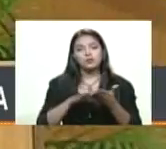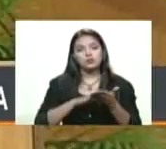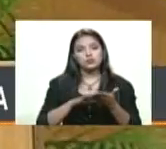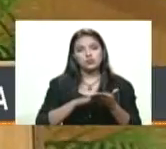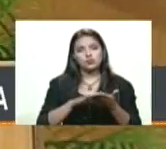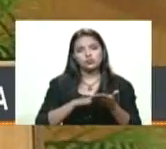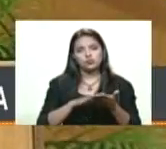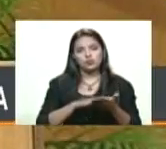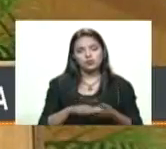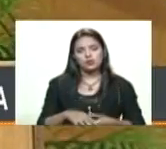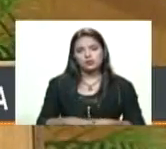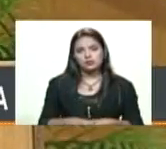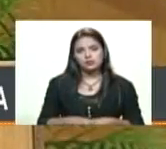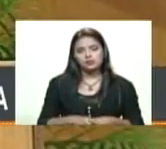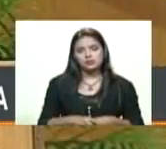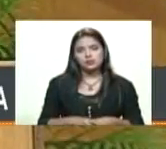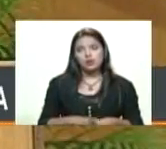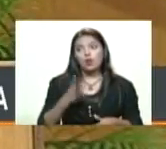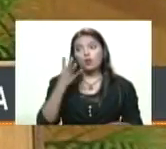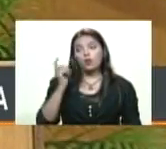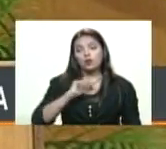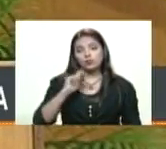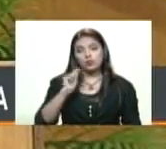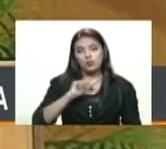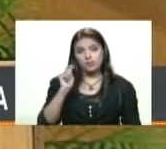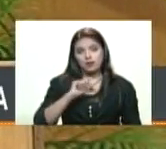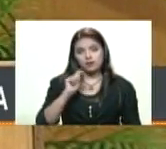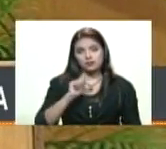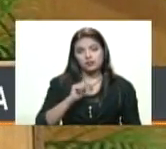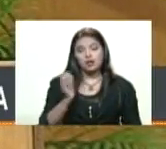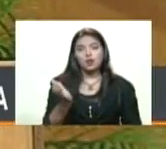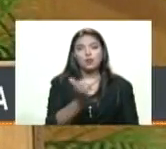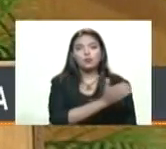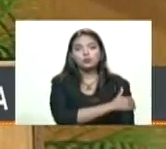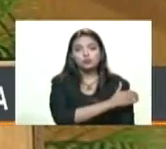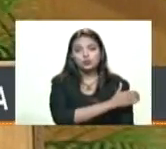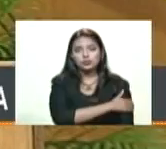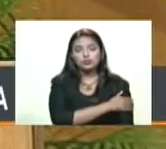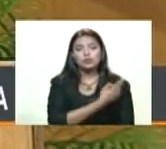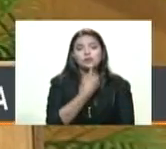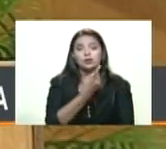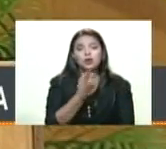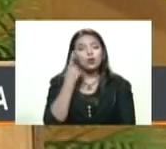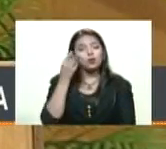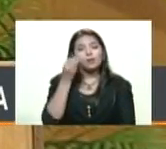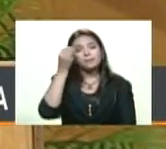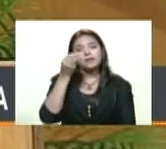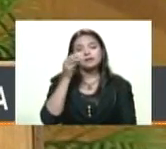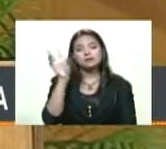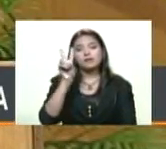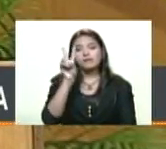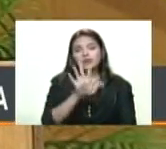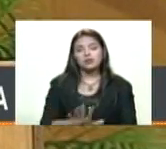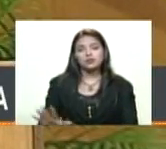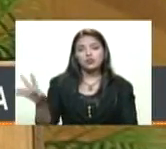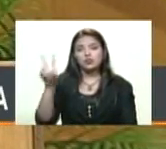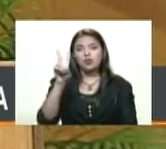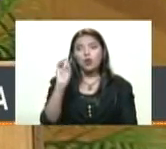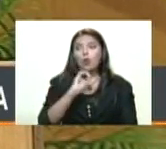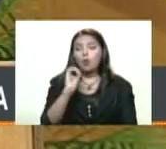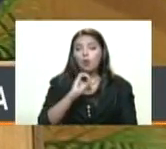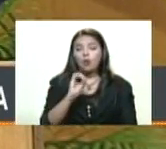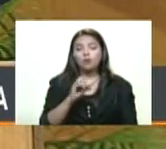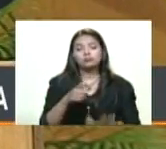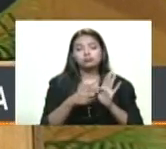soluciones durante 4 meses la oposición colocó a la opinión venezolana o sacó el